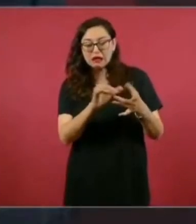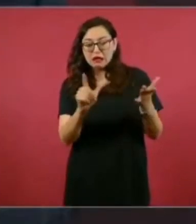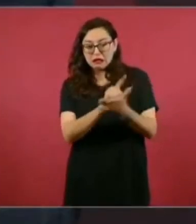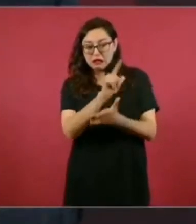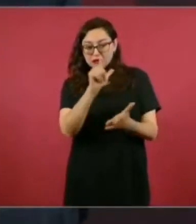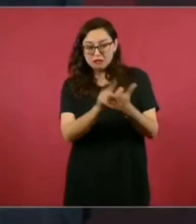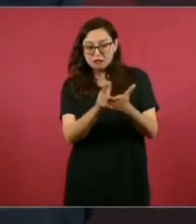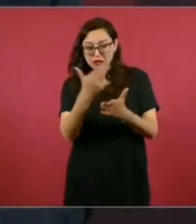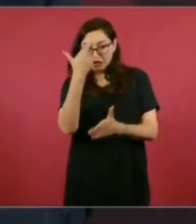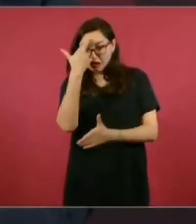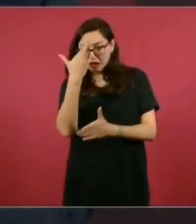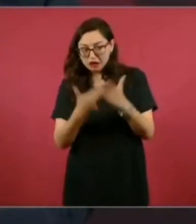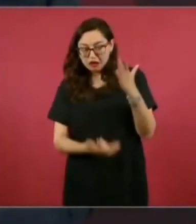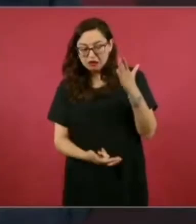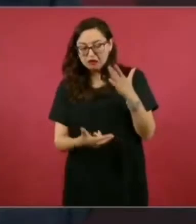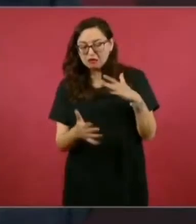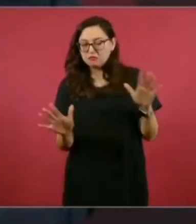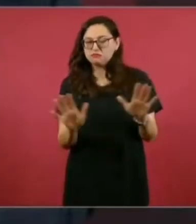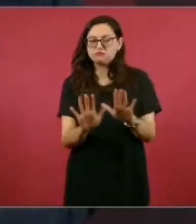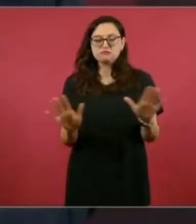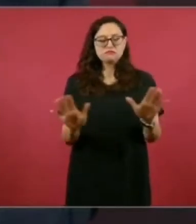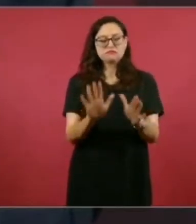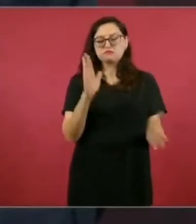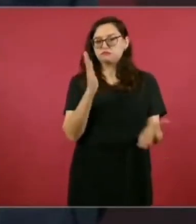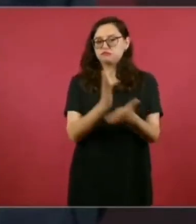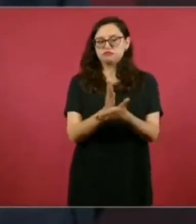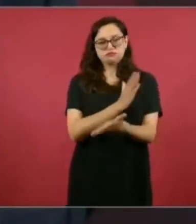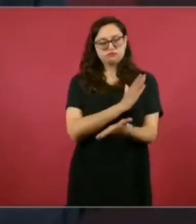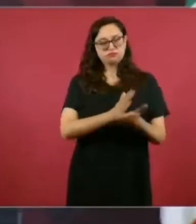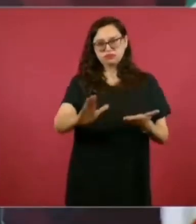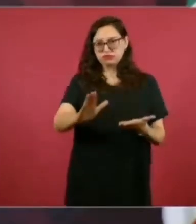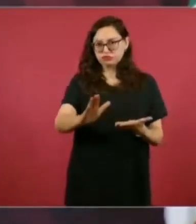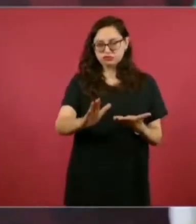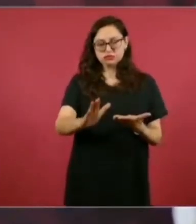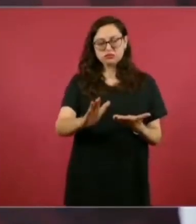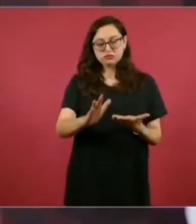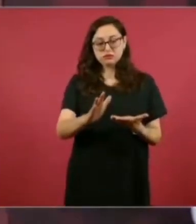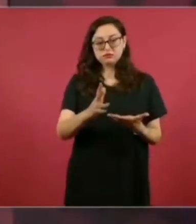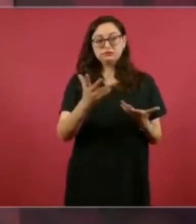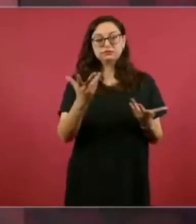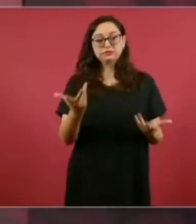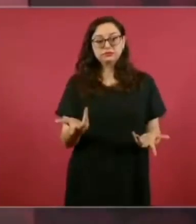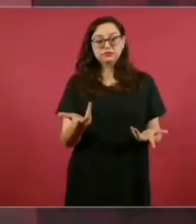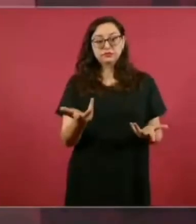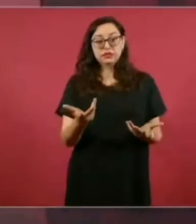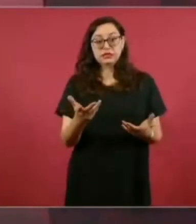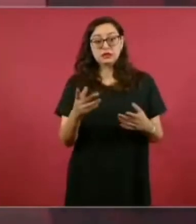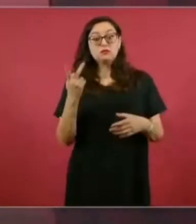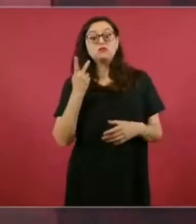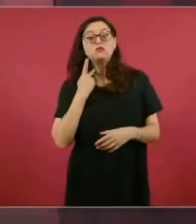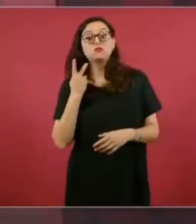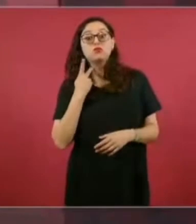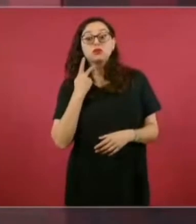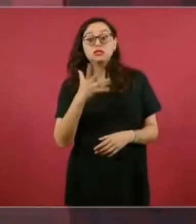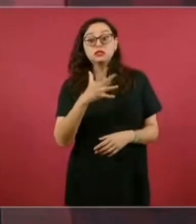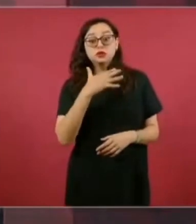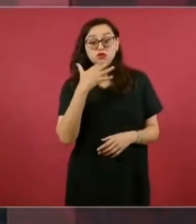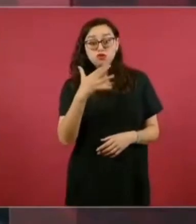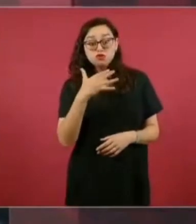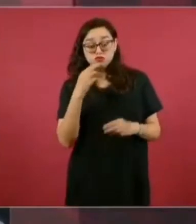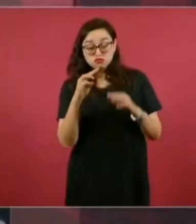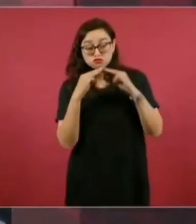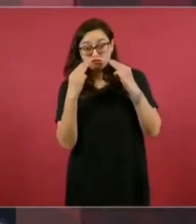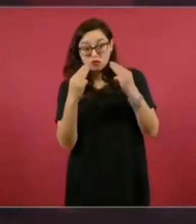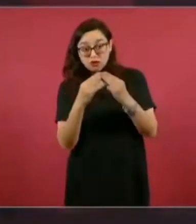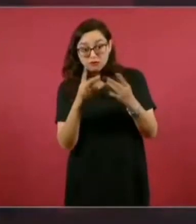entre el poder económico y el poder político, y mucho menos entre la delincuencia organizada y